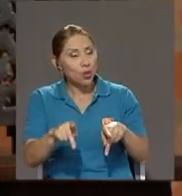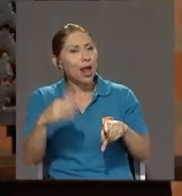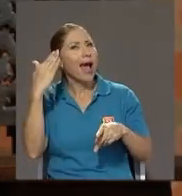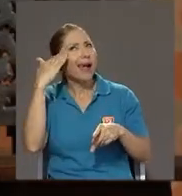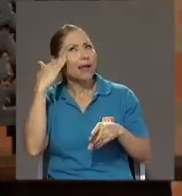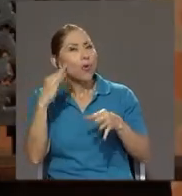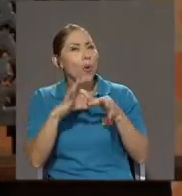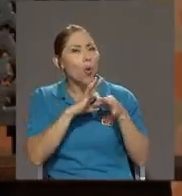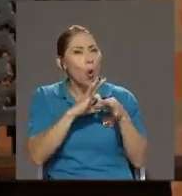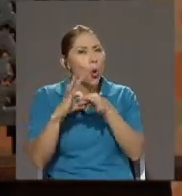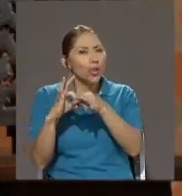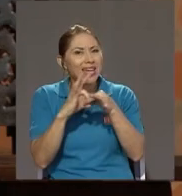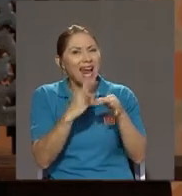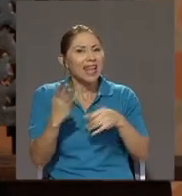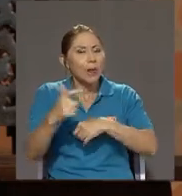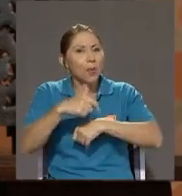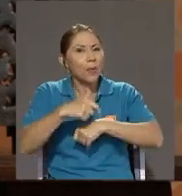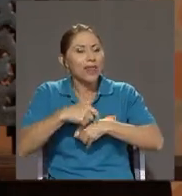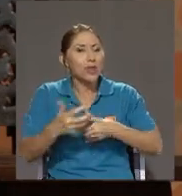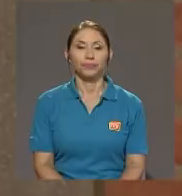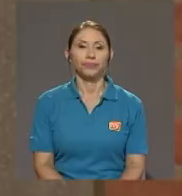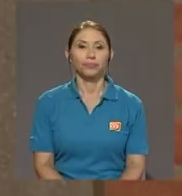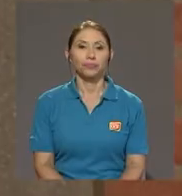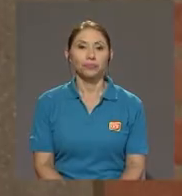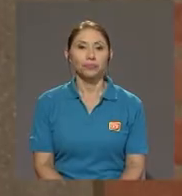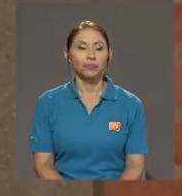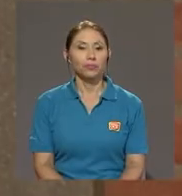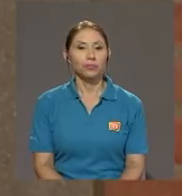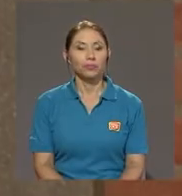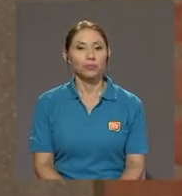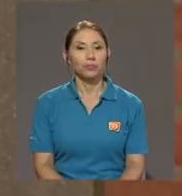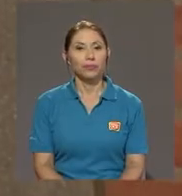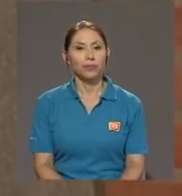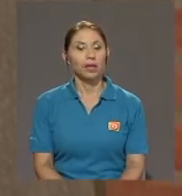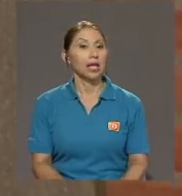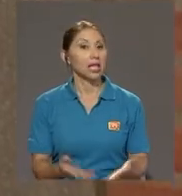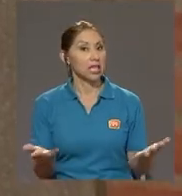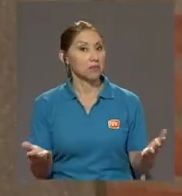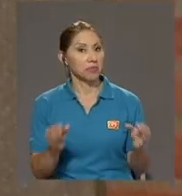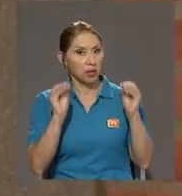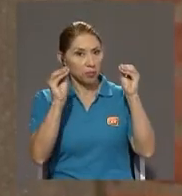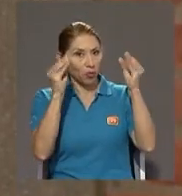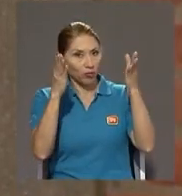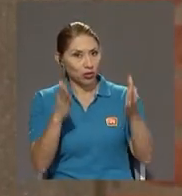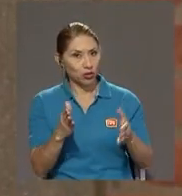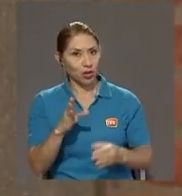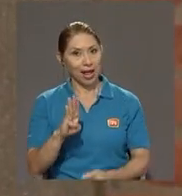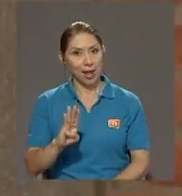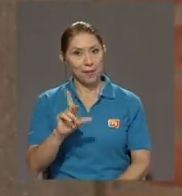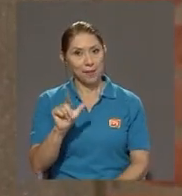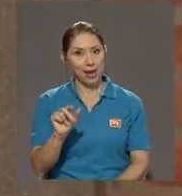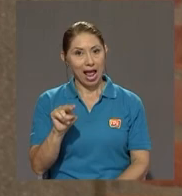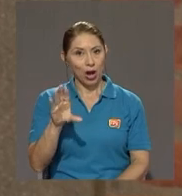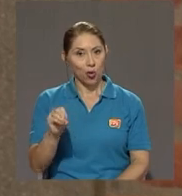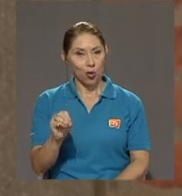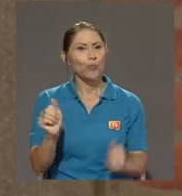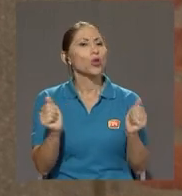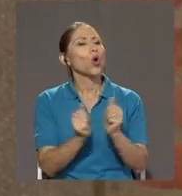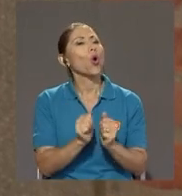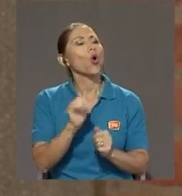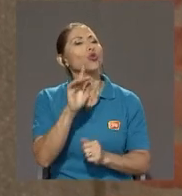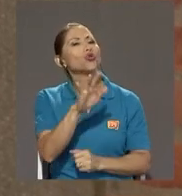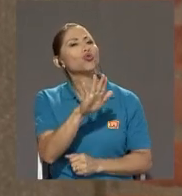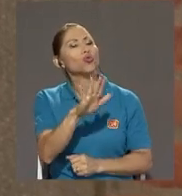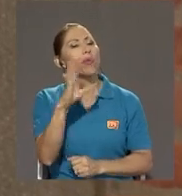de los nacimientos, efectivamente. Y profesora Blanco, con esos hallazgos,